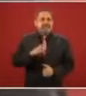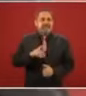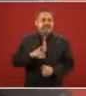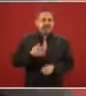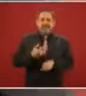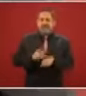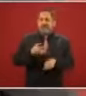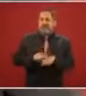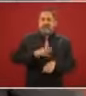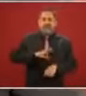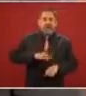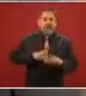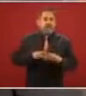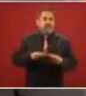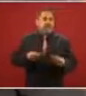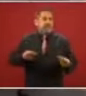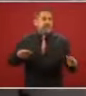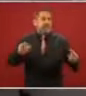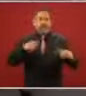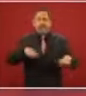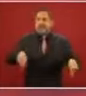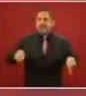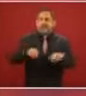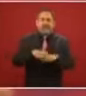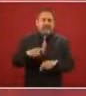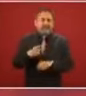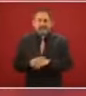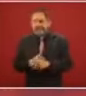social. Entonces,